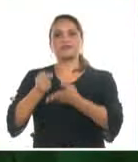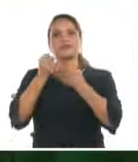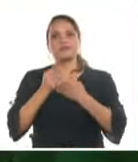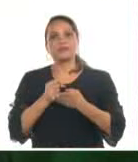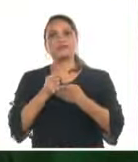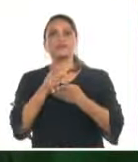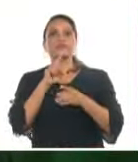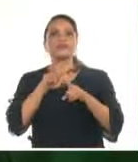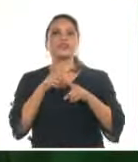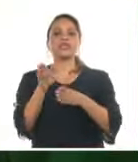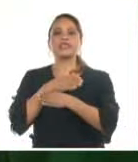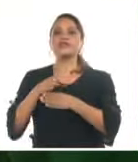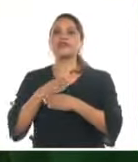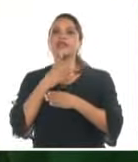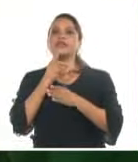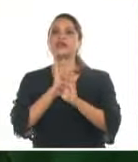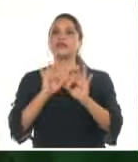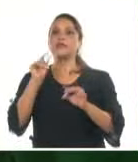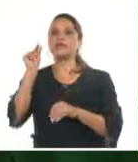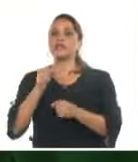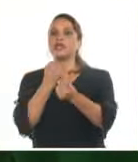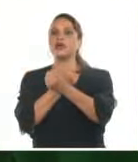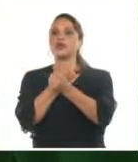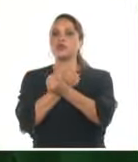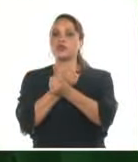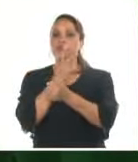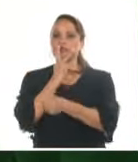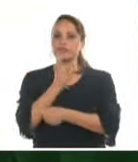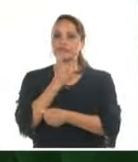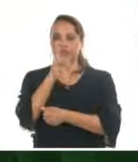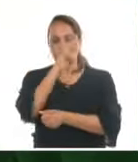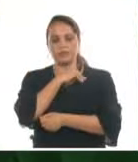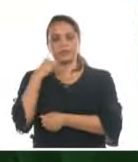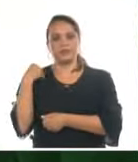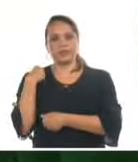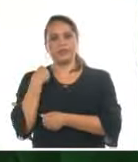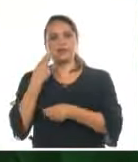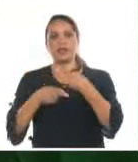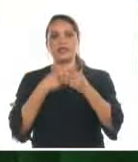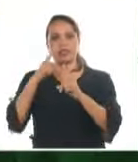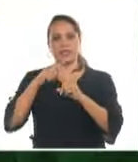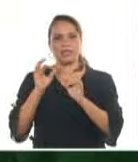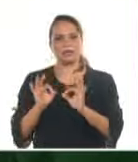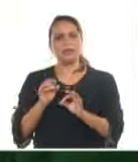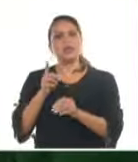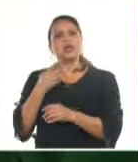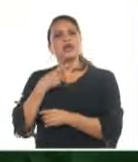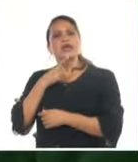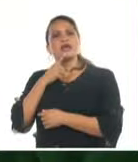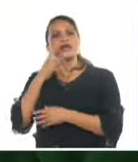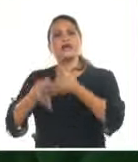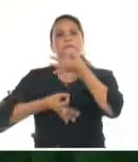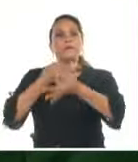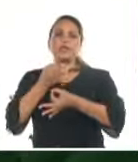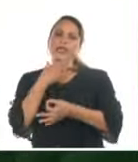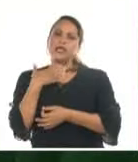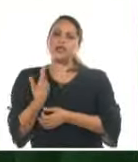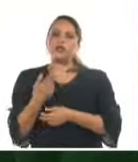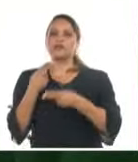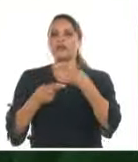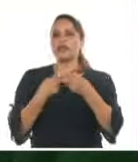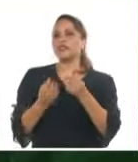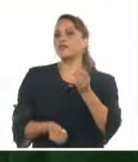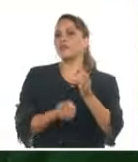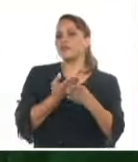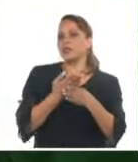diferentes expertos en ortopedia que realizan este tipo de técnica. Doctor, háblenos acerca de lo que hace la Fundación y por